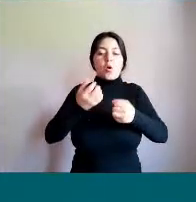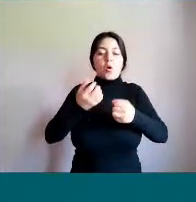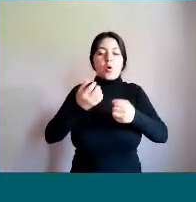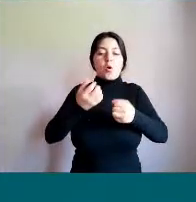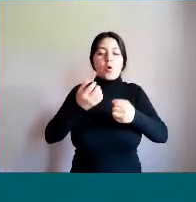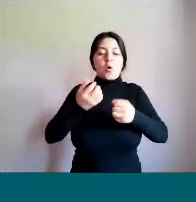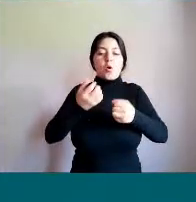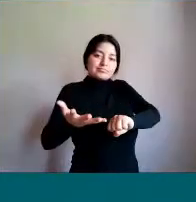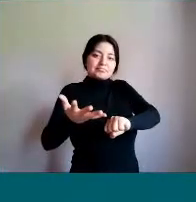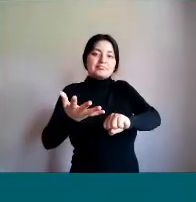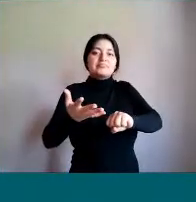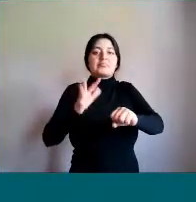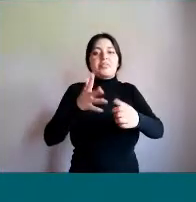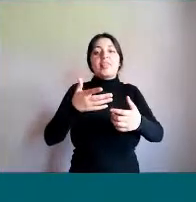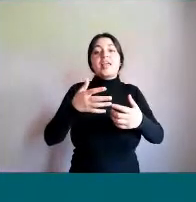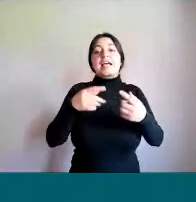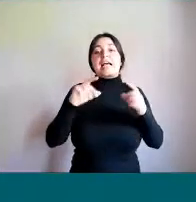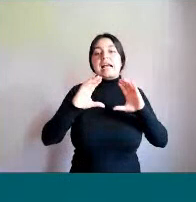la asignatura de lengua.